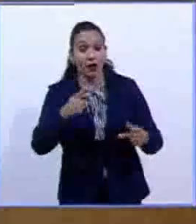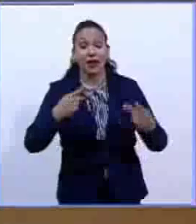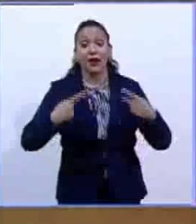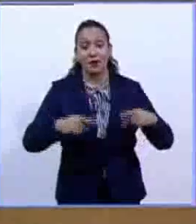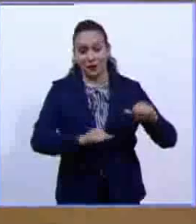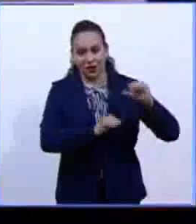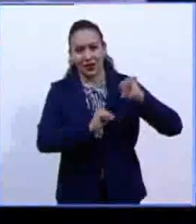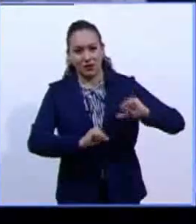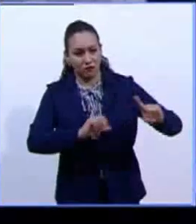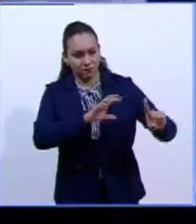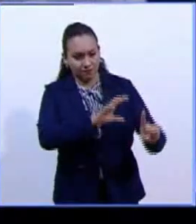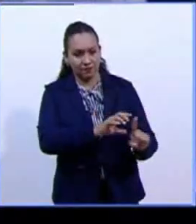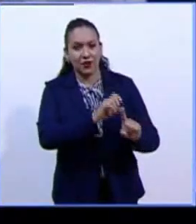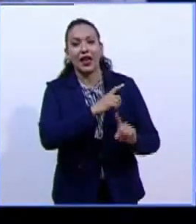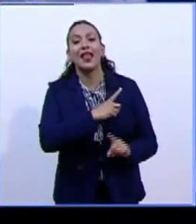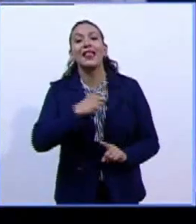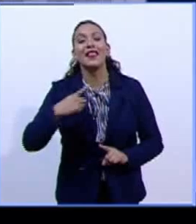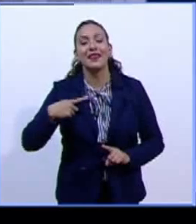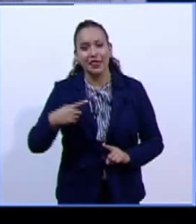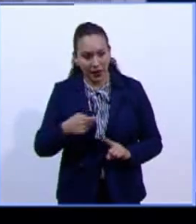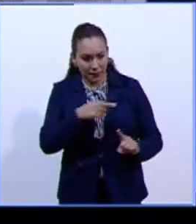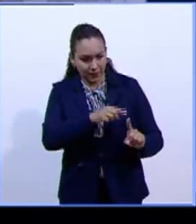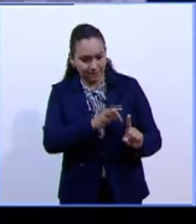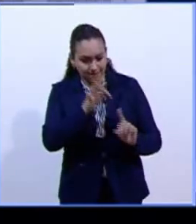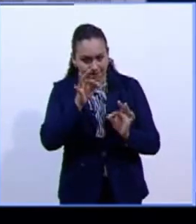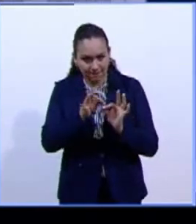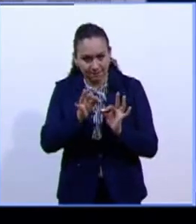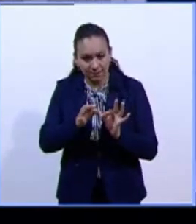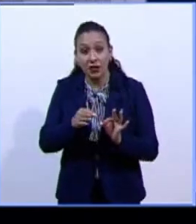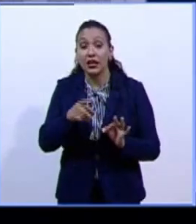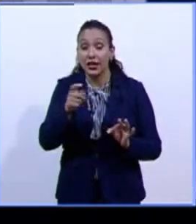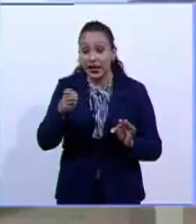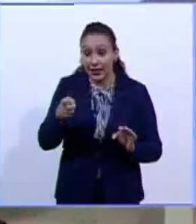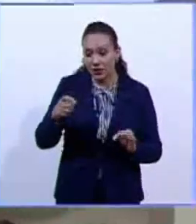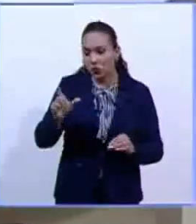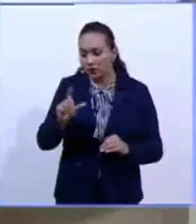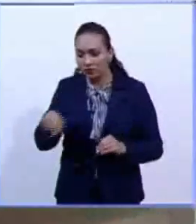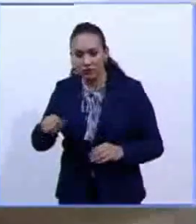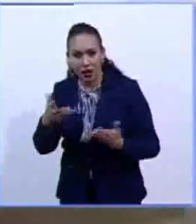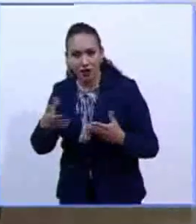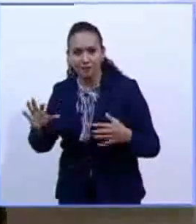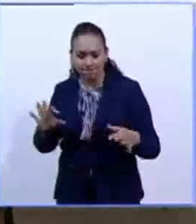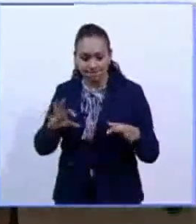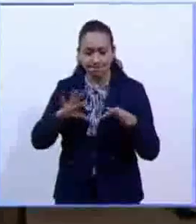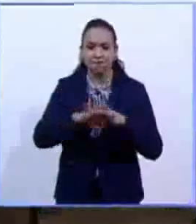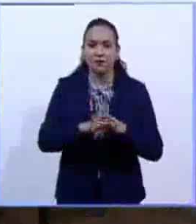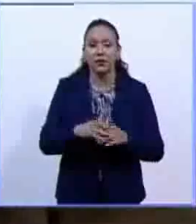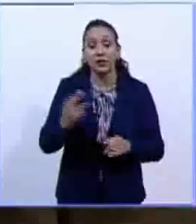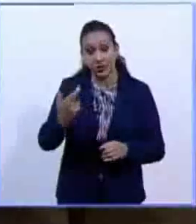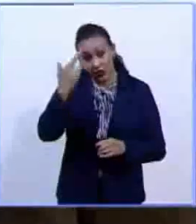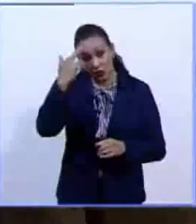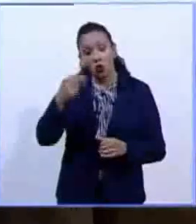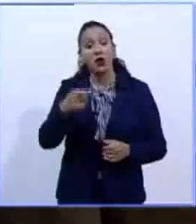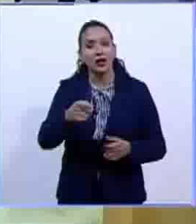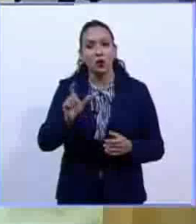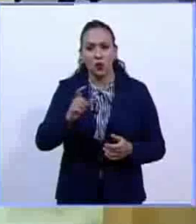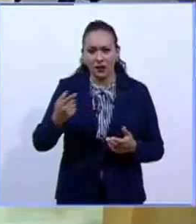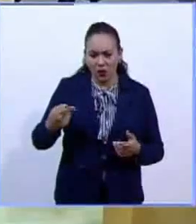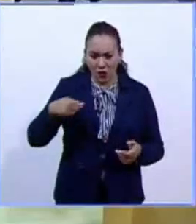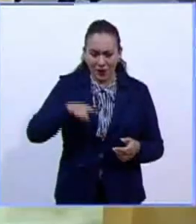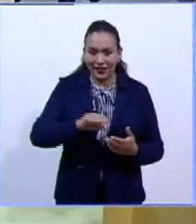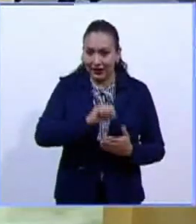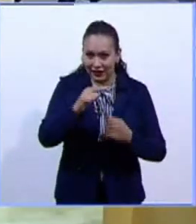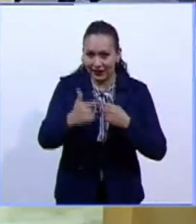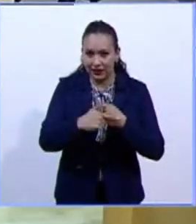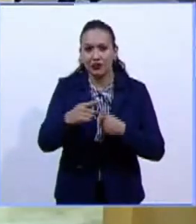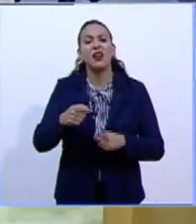la suspensión siempre que su actuación esté vinculada con ello. Recordó que las suspensiones tienen por objeto el conservar la